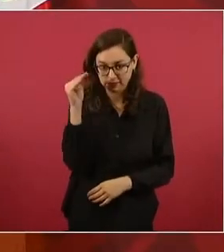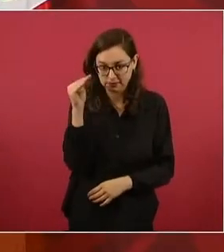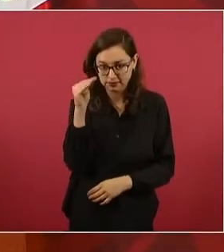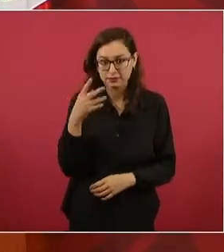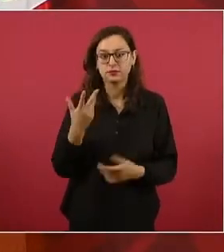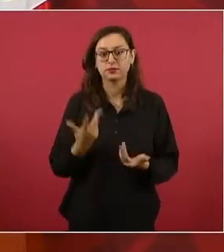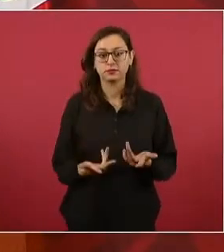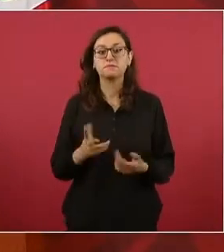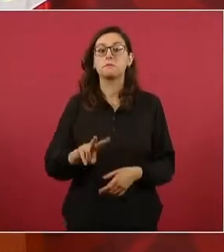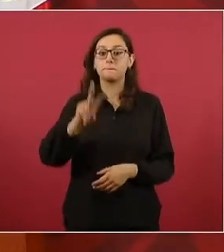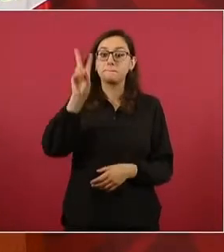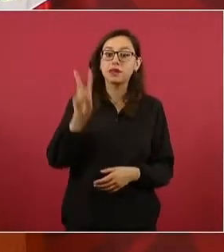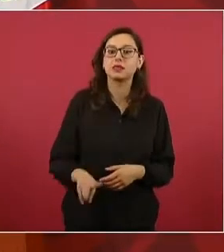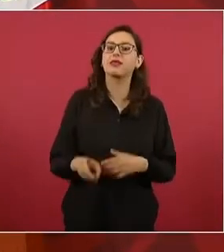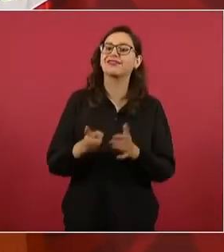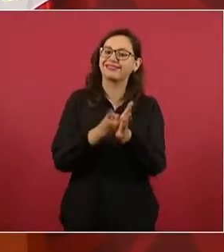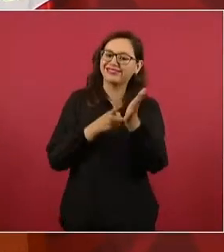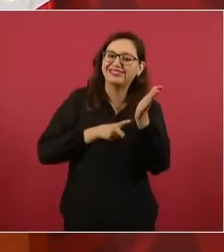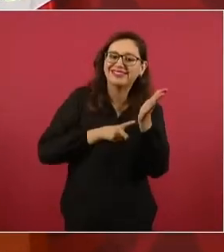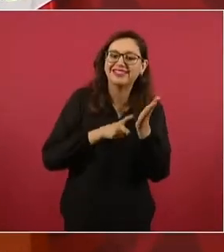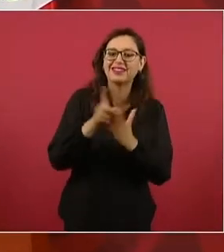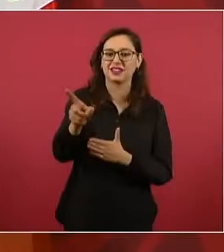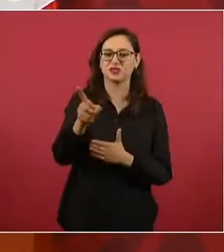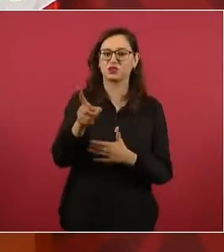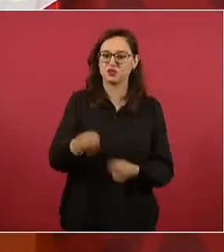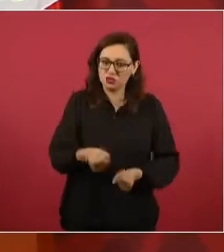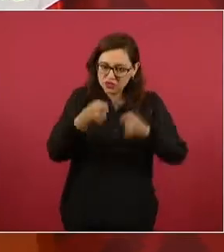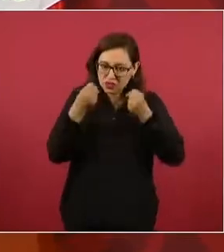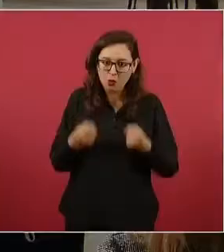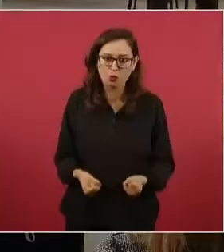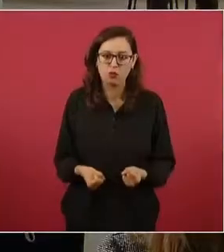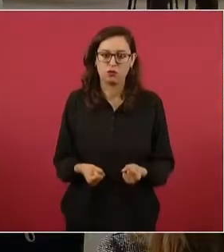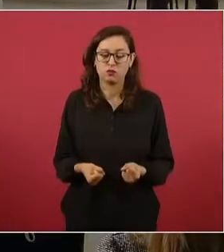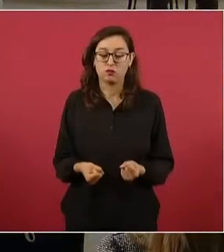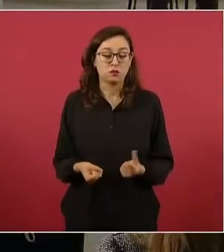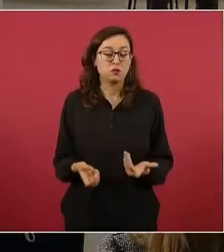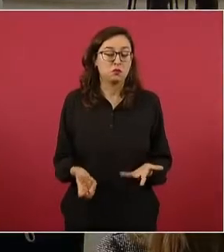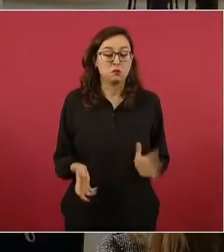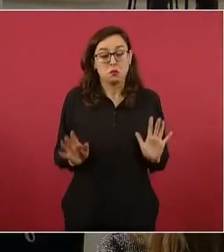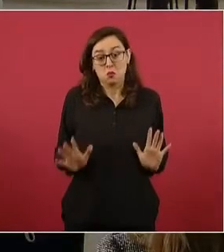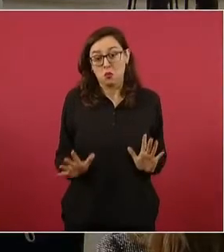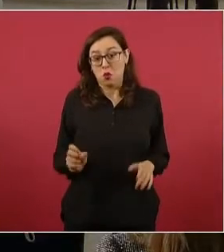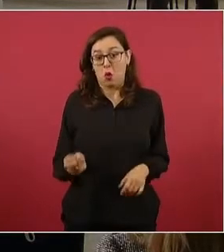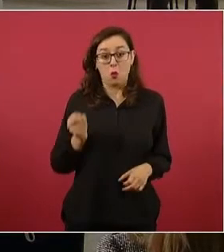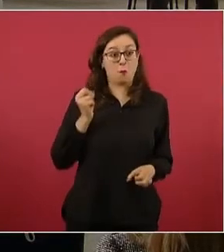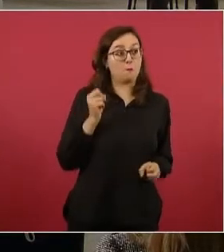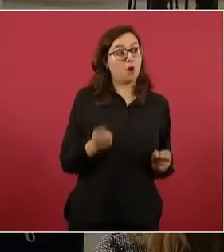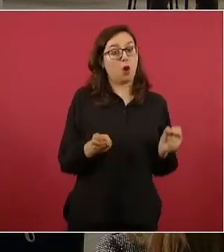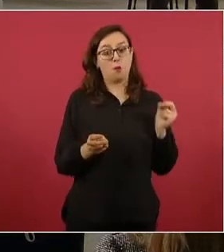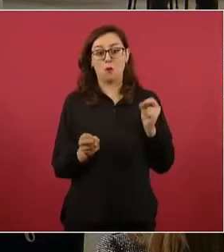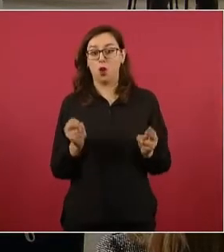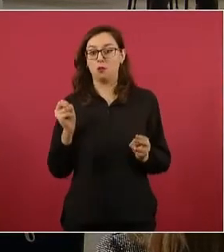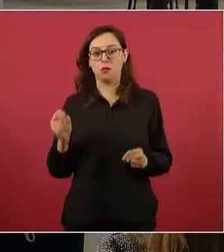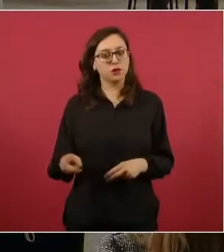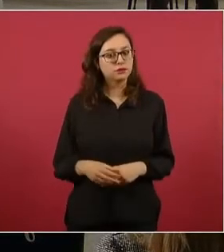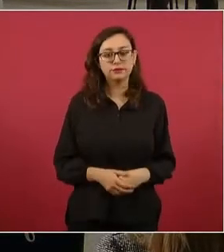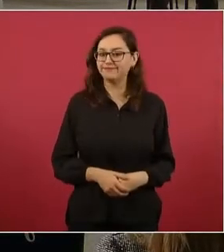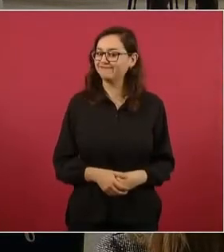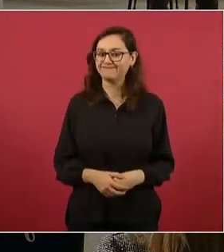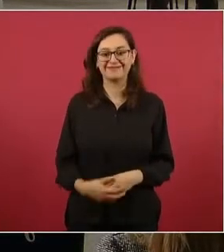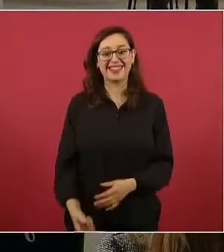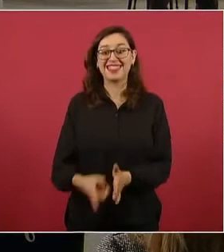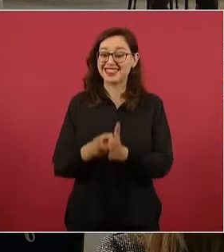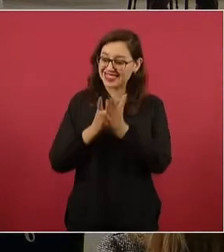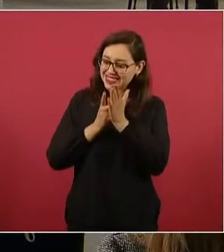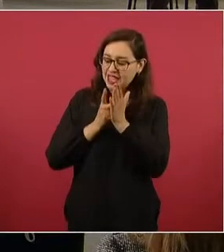garantizar el derecho del pueblo a la salud, porque no es un privilegio, es un derecho que tienen todos